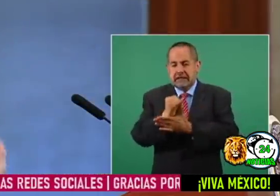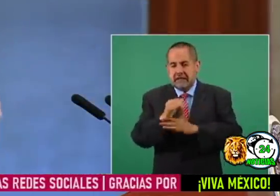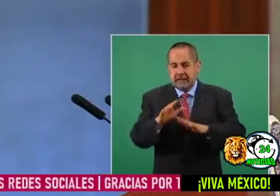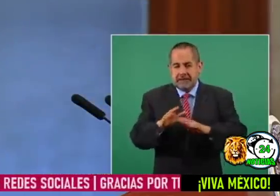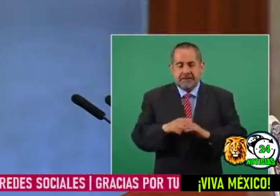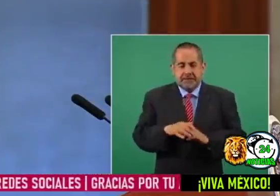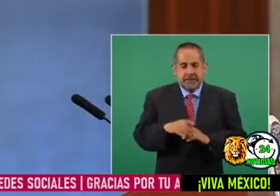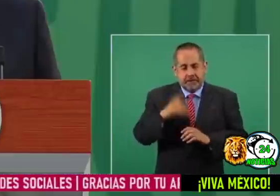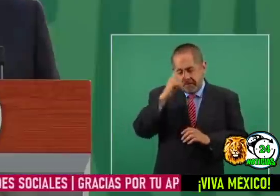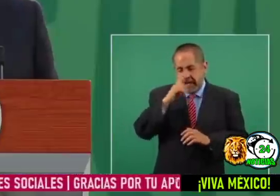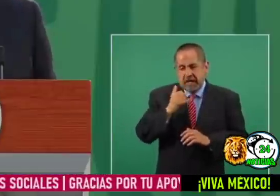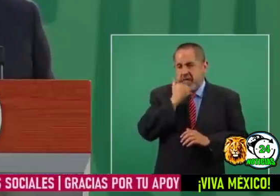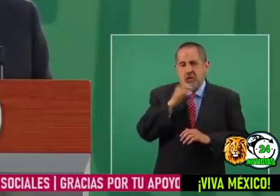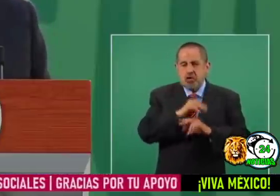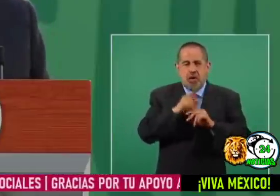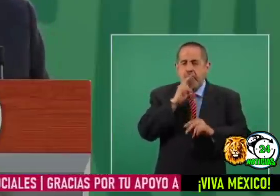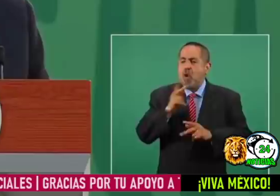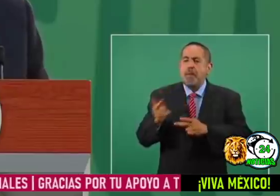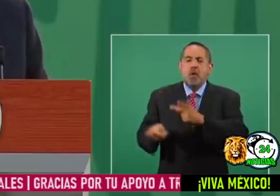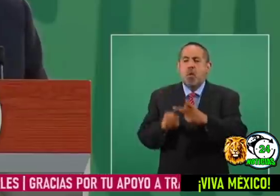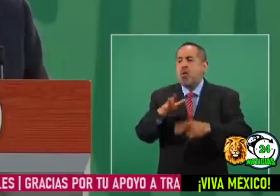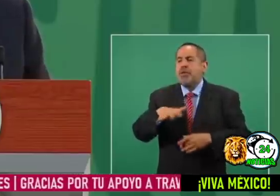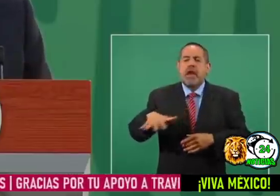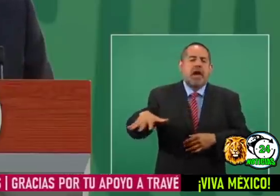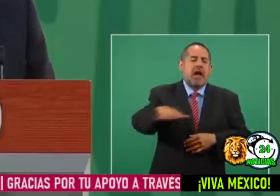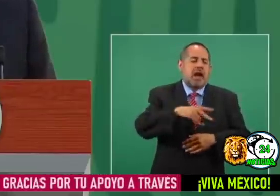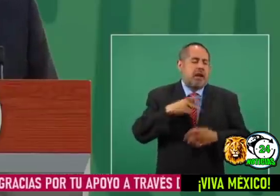Para no equivocarnos, lo mejor es preguntar